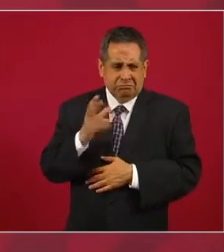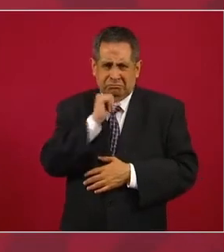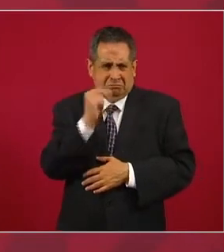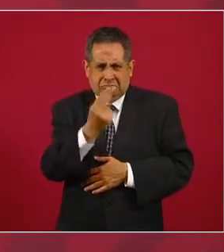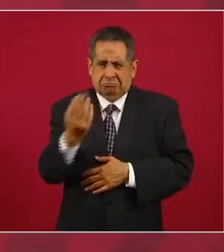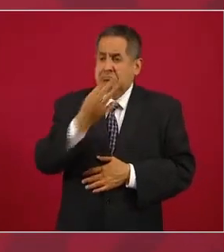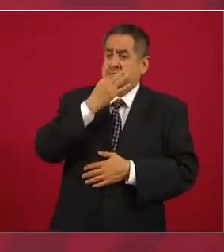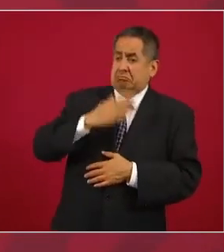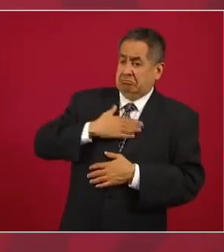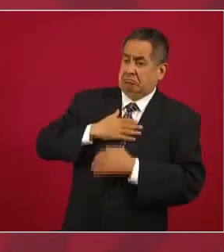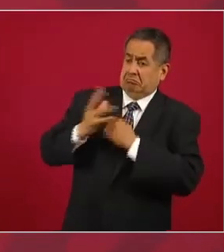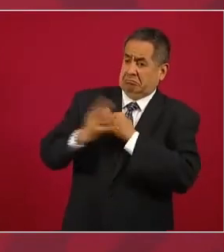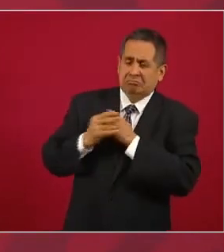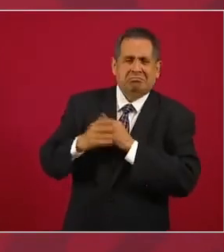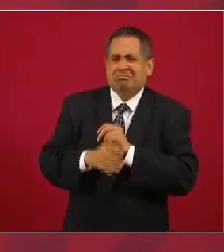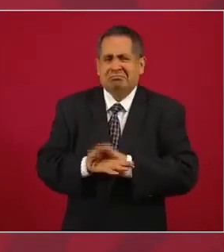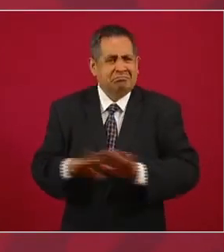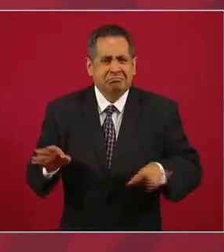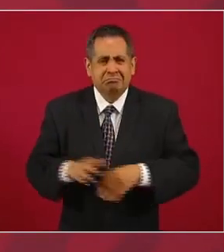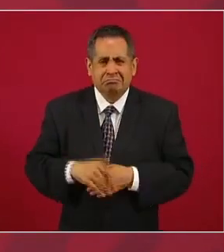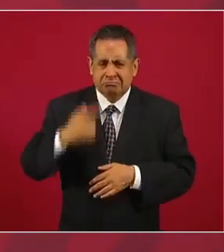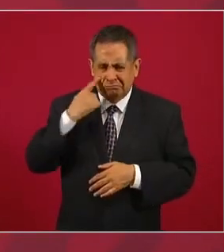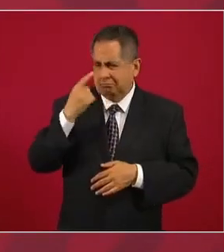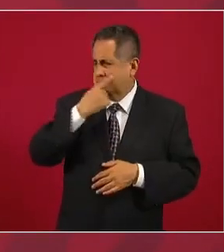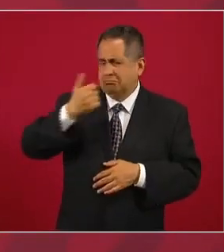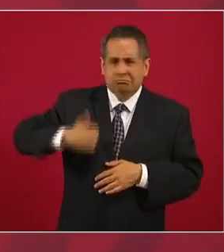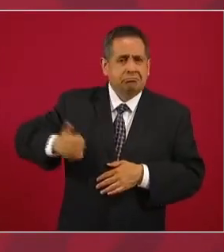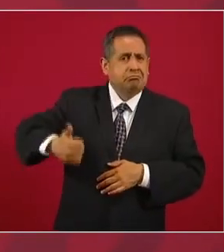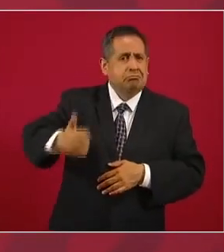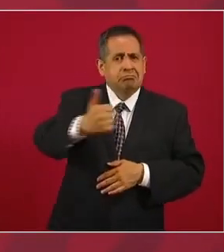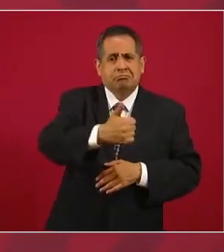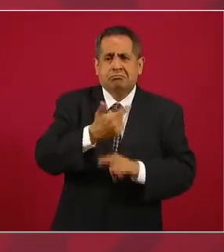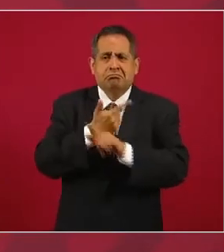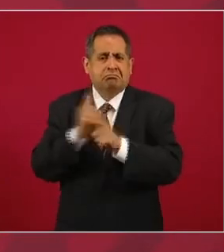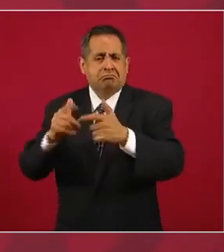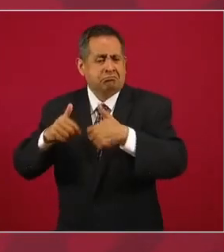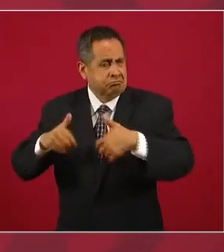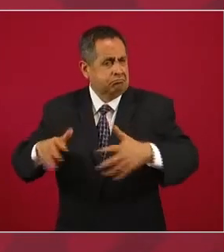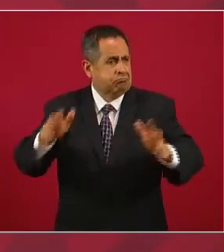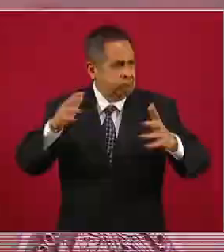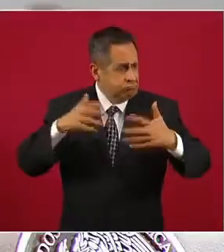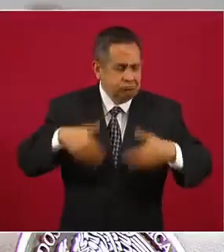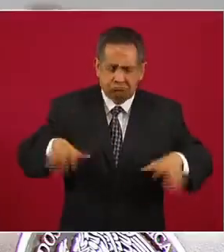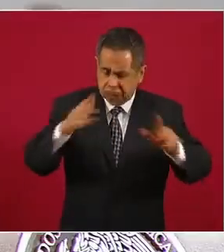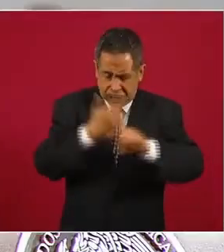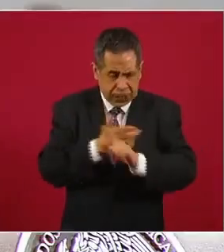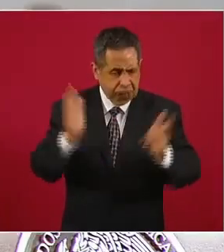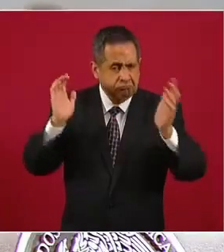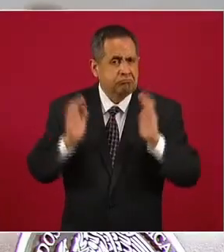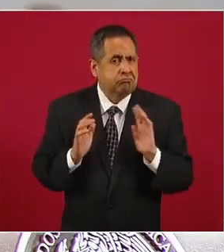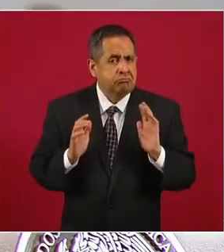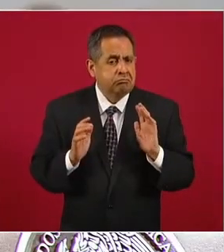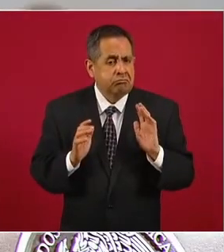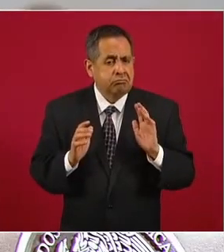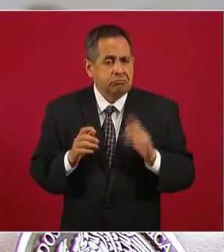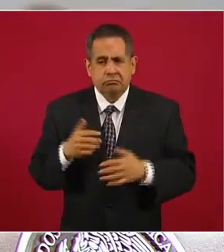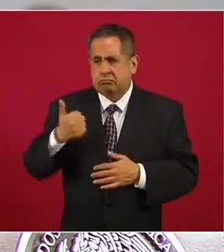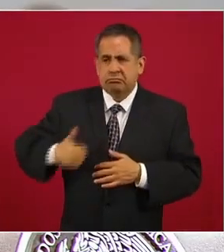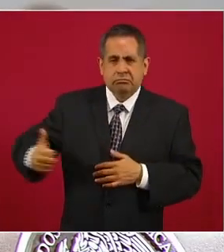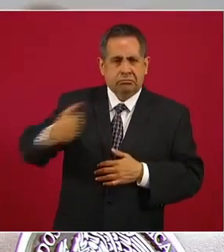qué hacerlo. Somos libres. Hay que ejercer a plenitud